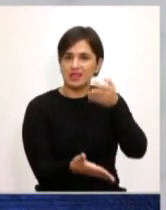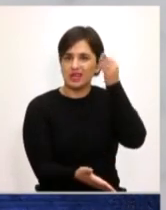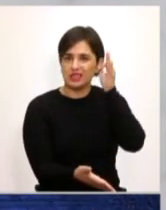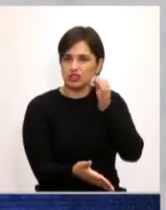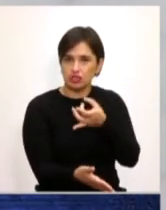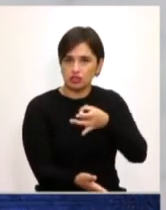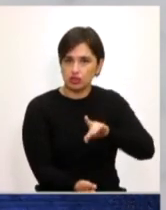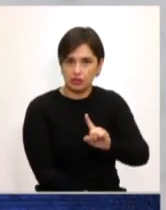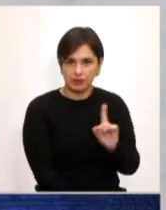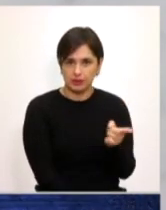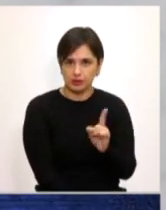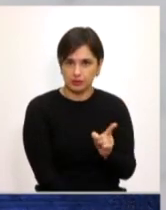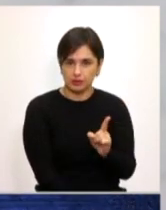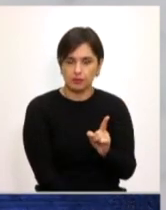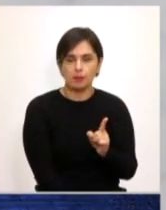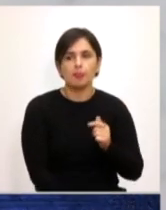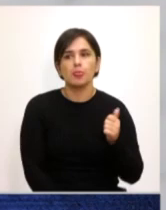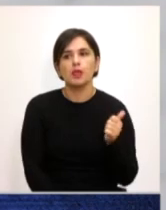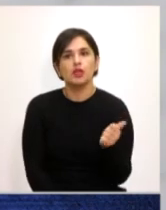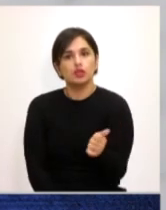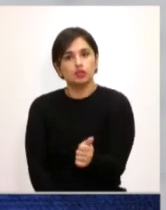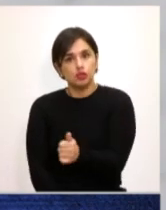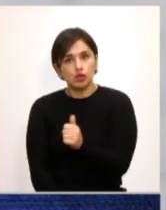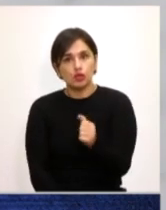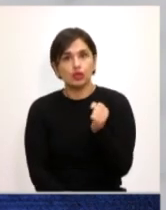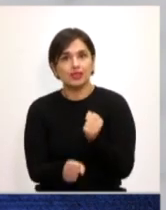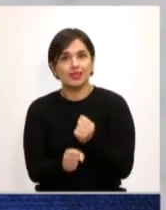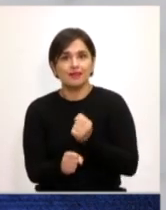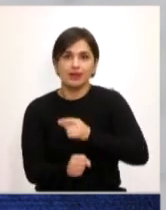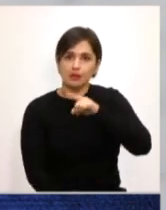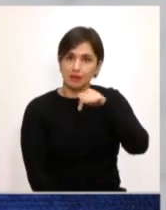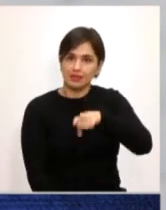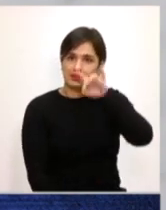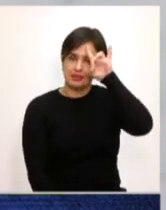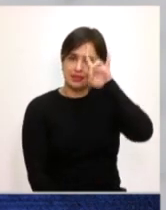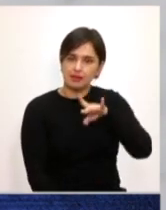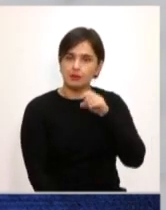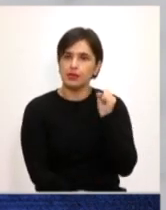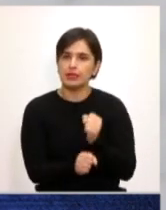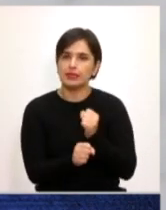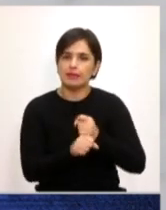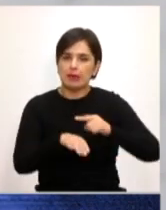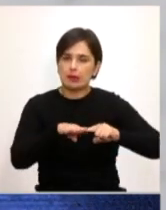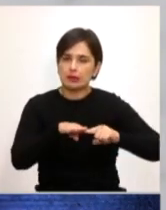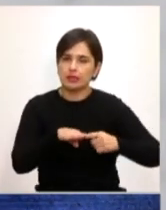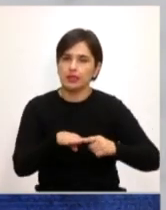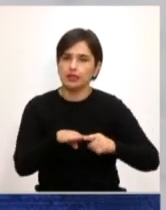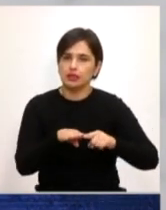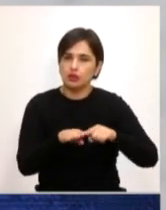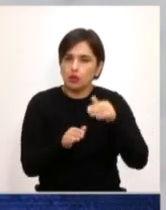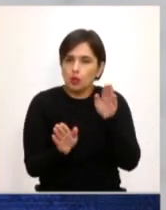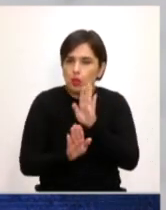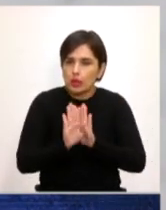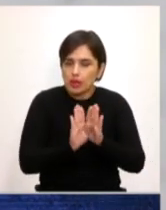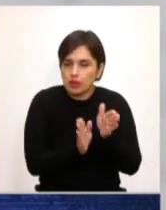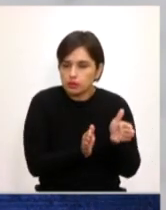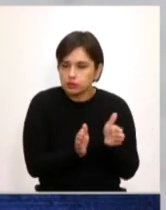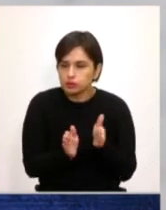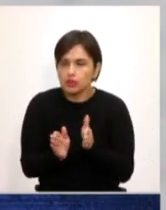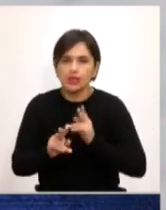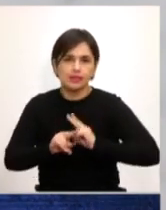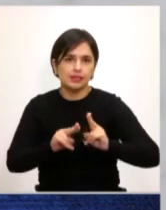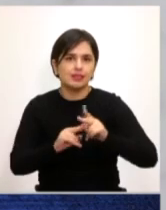sala. Todos quienes estamos aquí sabemos que el trabajo técnico y pormenorizado se desarrolla en